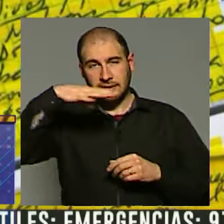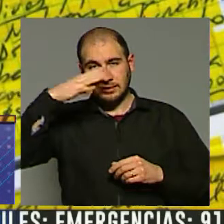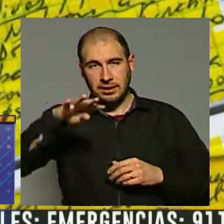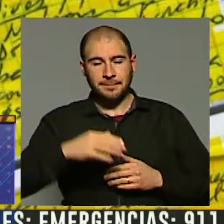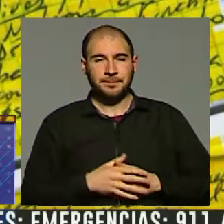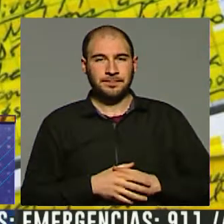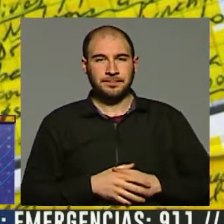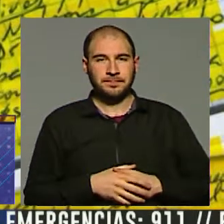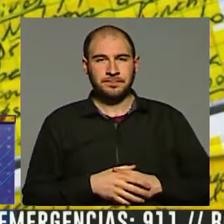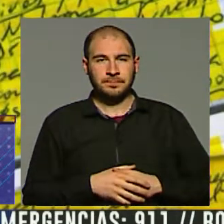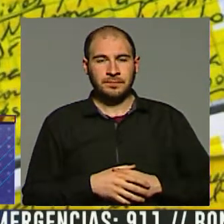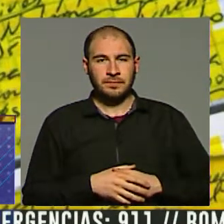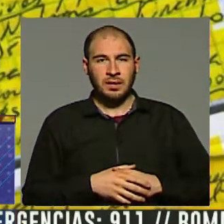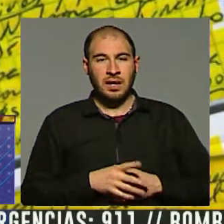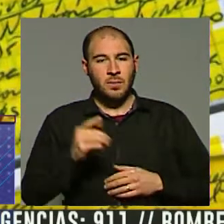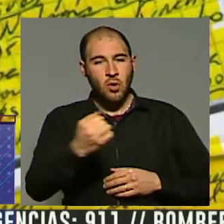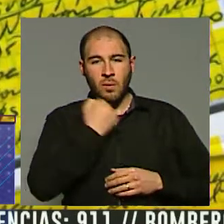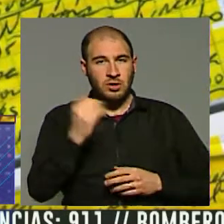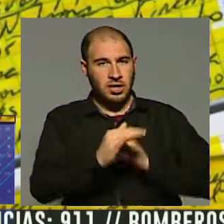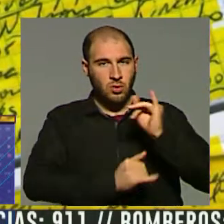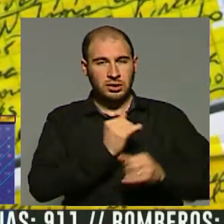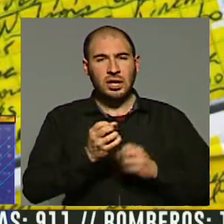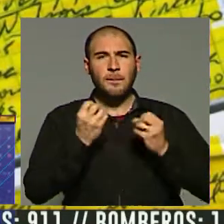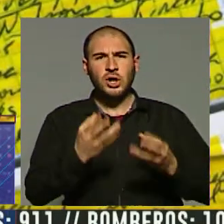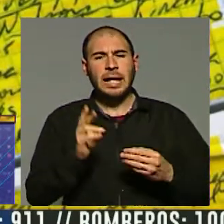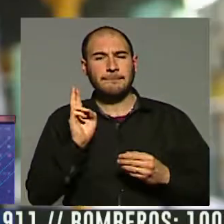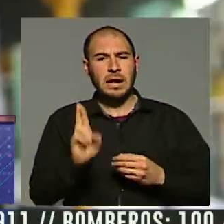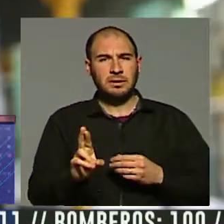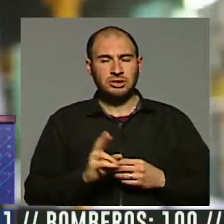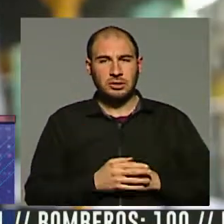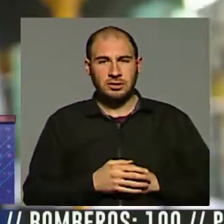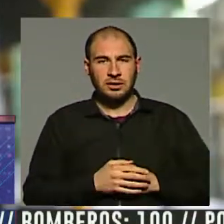Fernández de Kirchner. Es importante aclarar por qué le pide